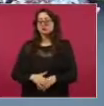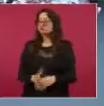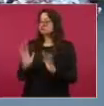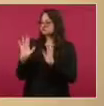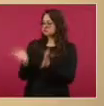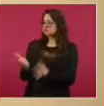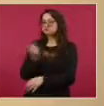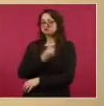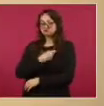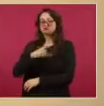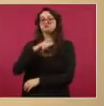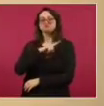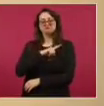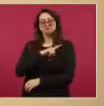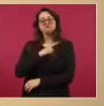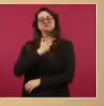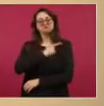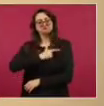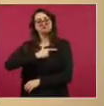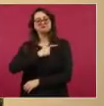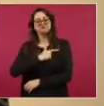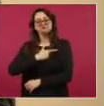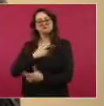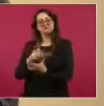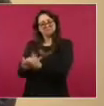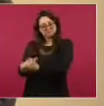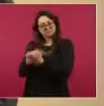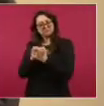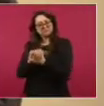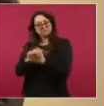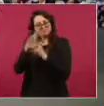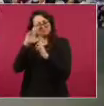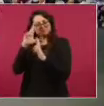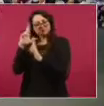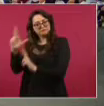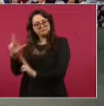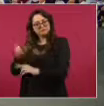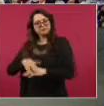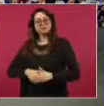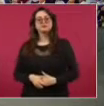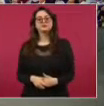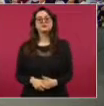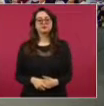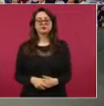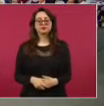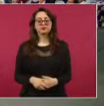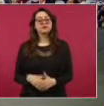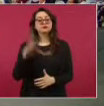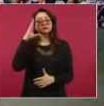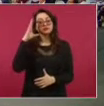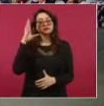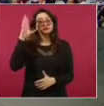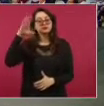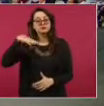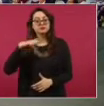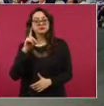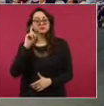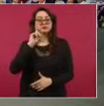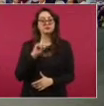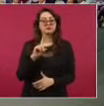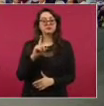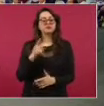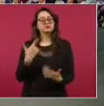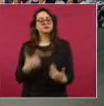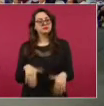para bien de México, los saludamos con respeto. Maestra Luisa María Alcalde Luján, joven